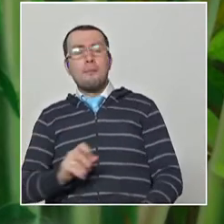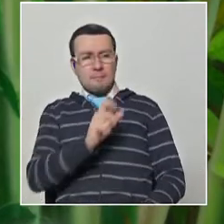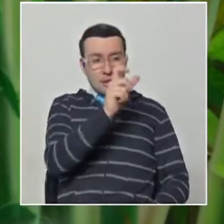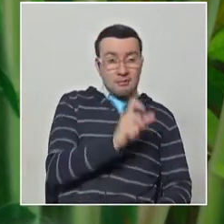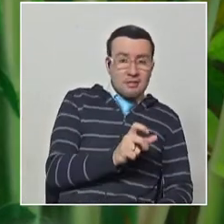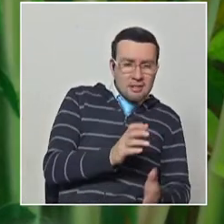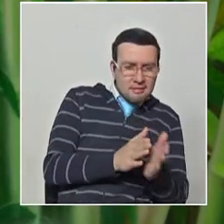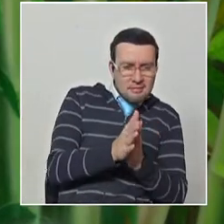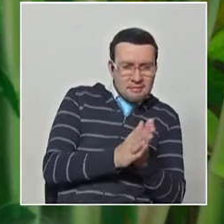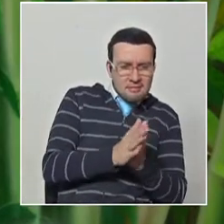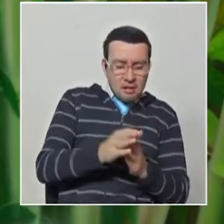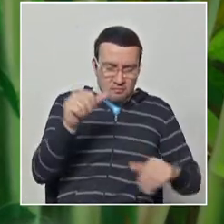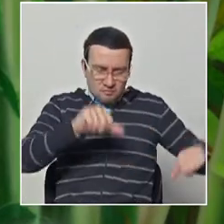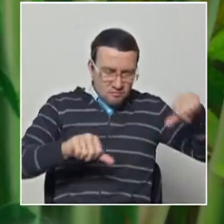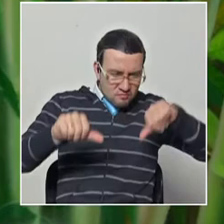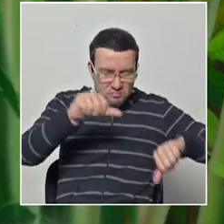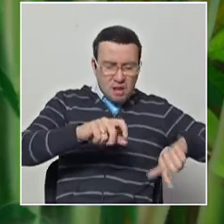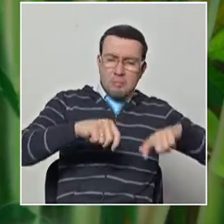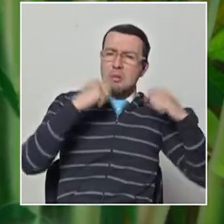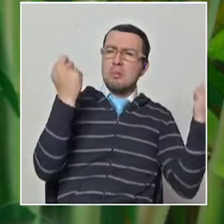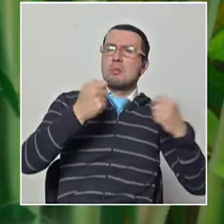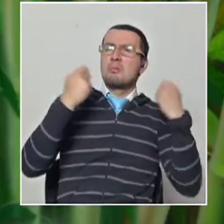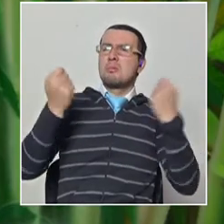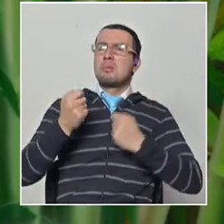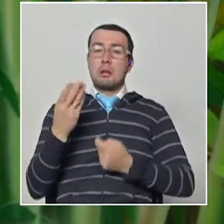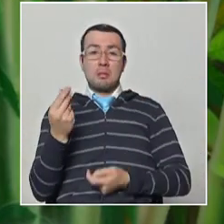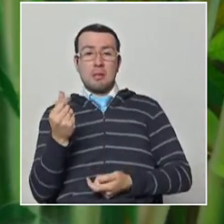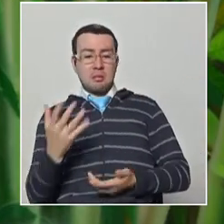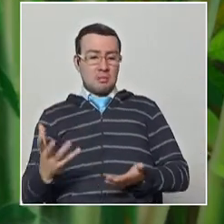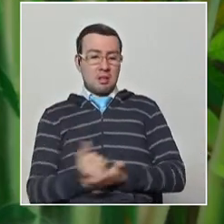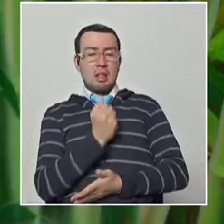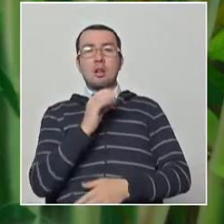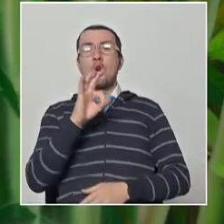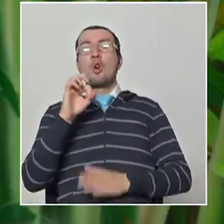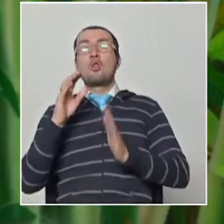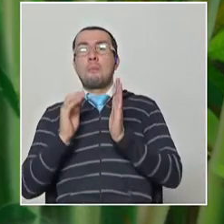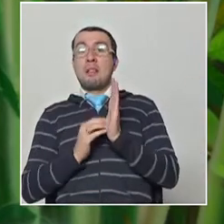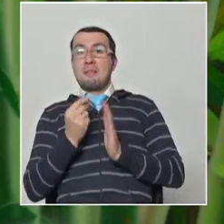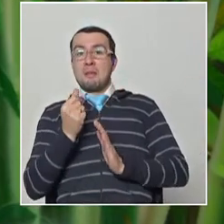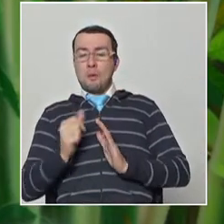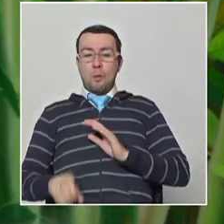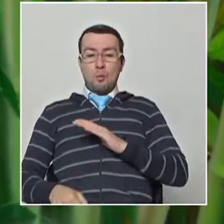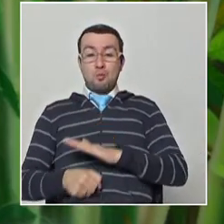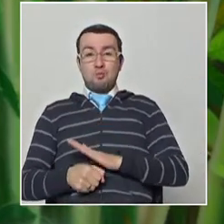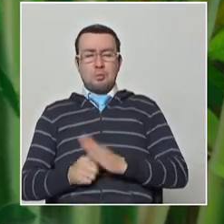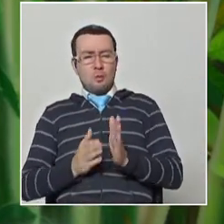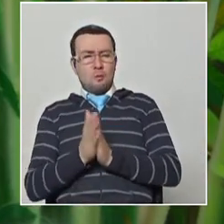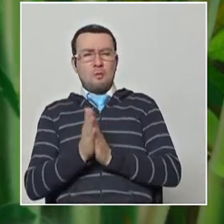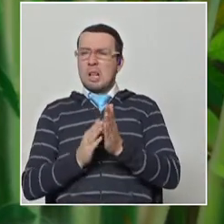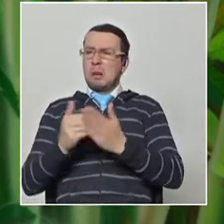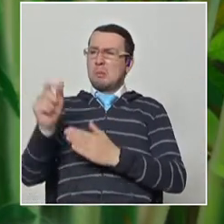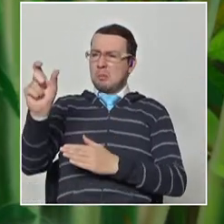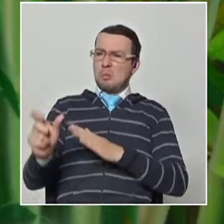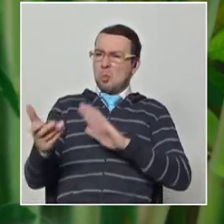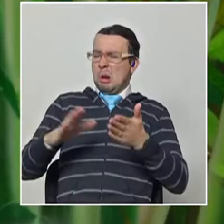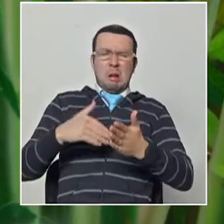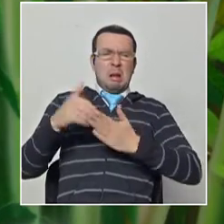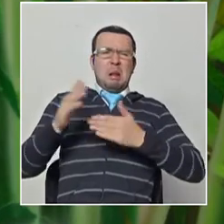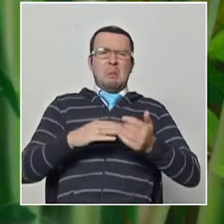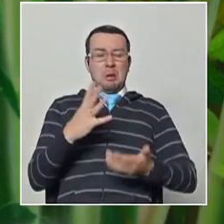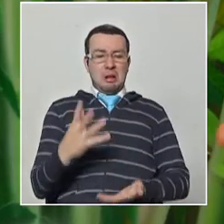productivos y venderlos por ganarme ocho mil pesitos de comisión sin importar que señores de muera